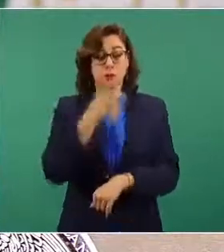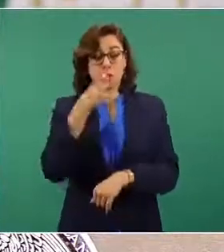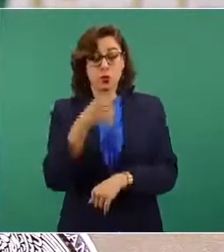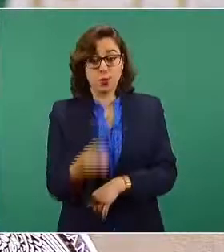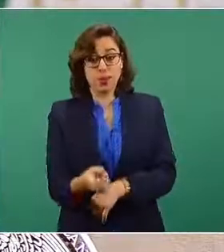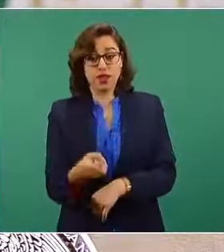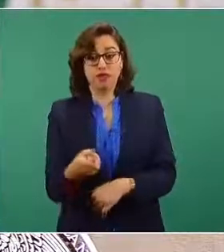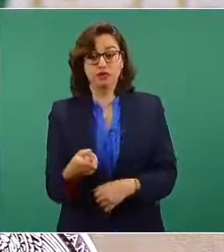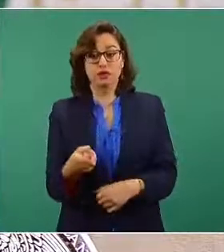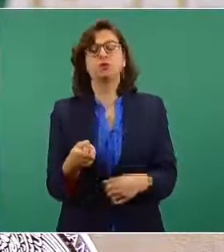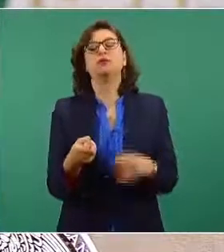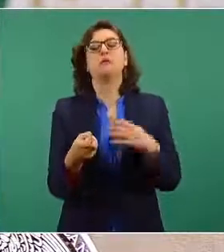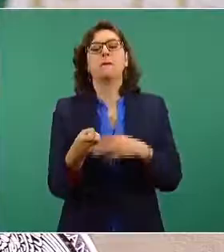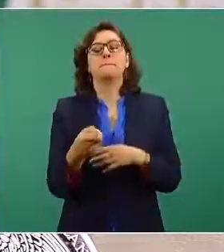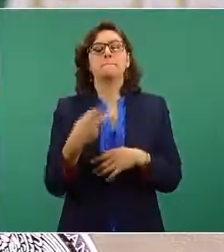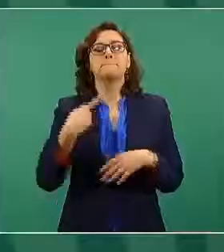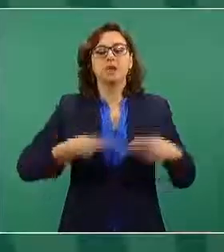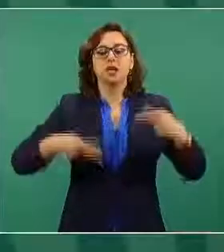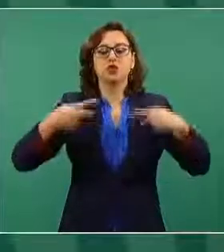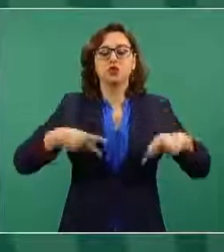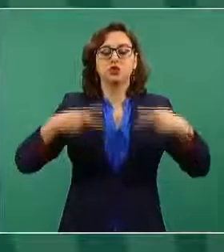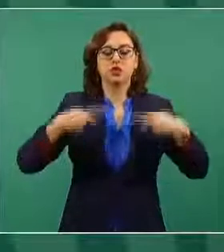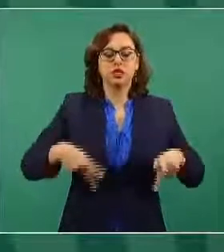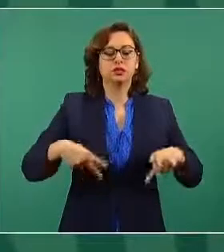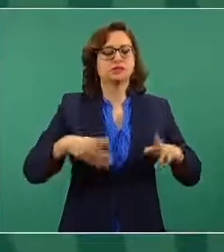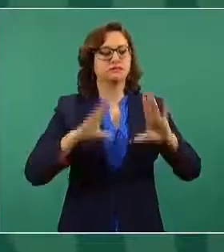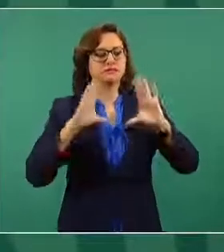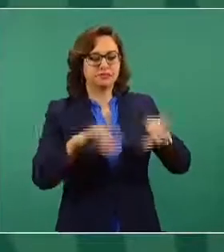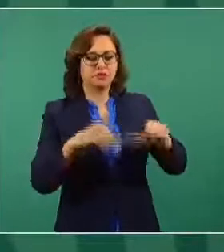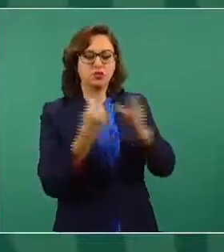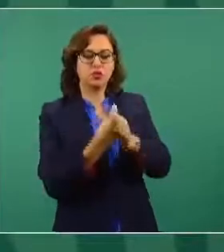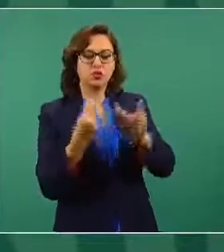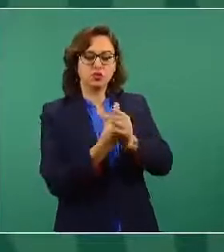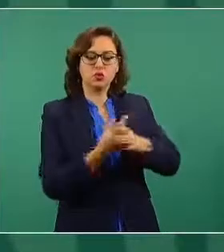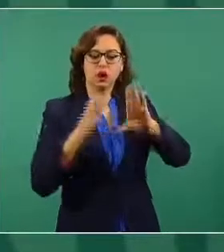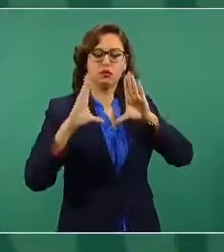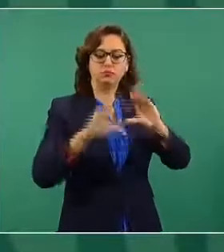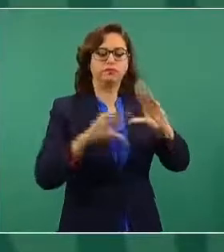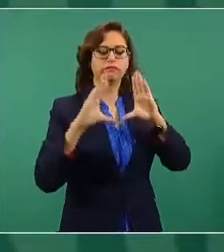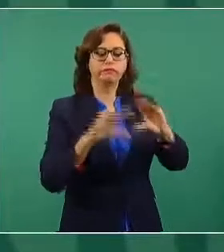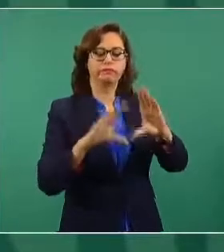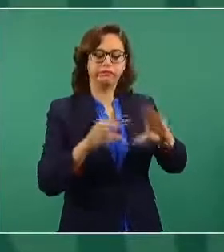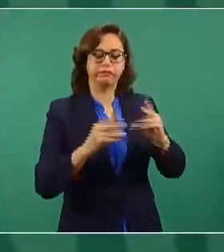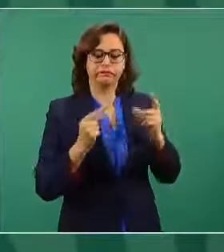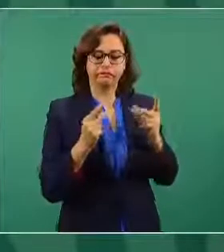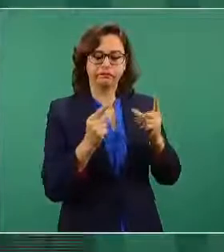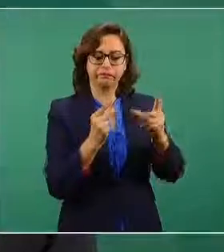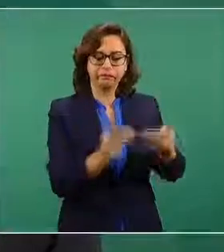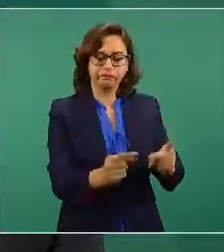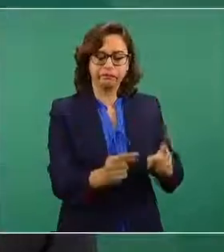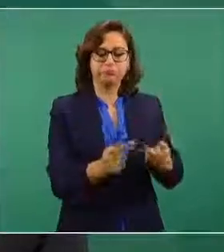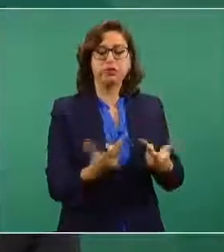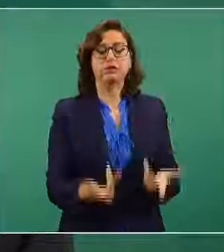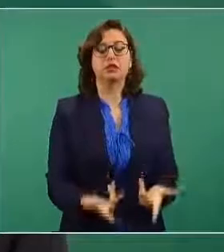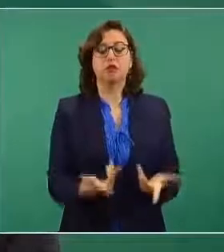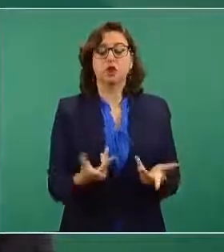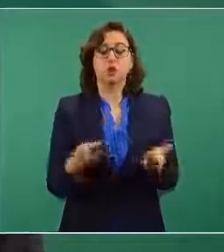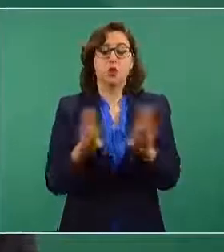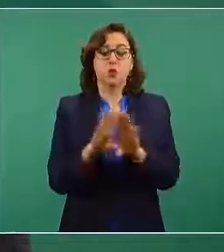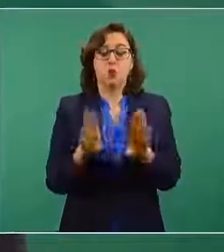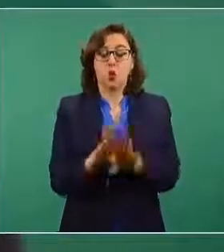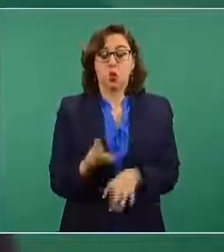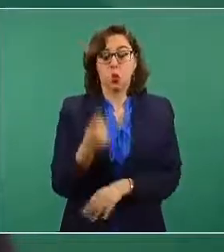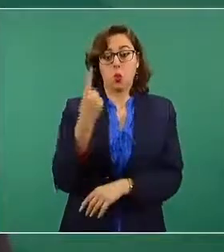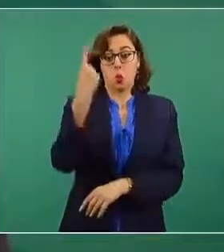de personas médicas para que pudieran tener la capacidad de atender bajo supervisión en un esquema